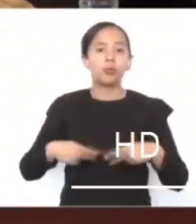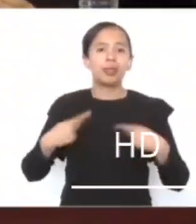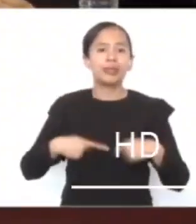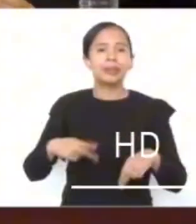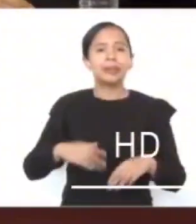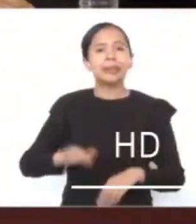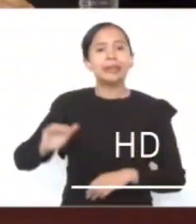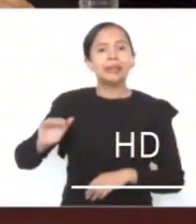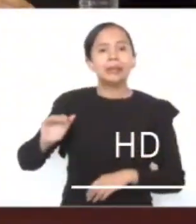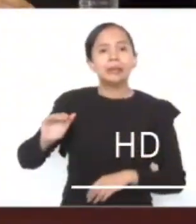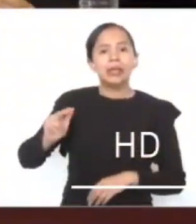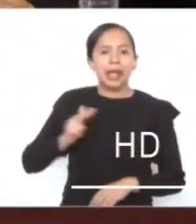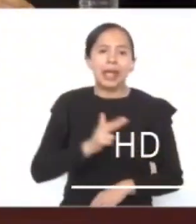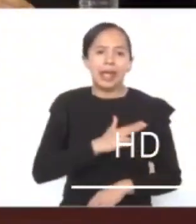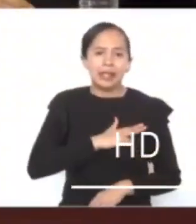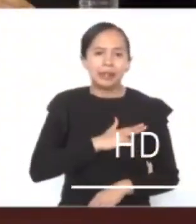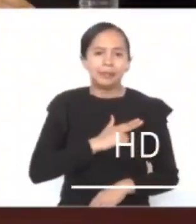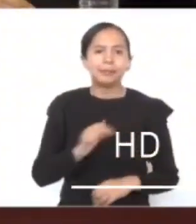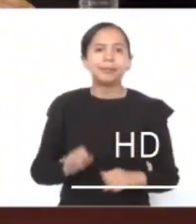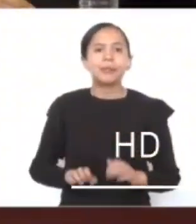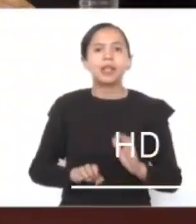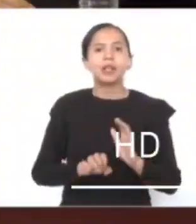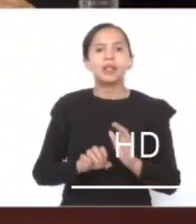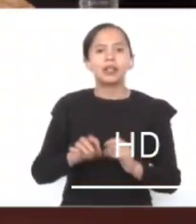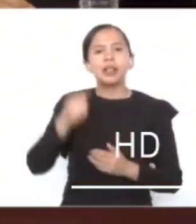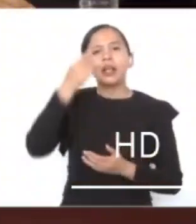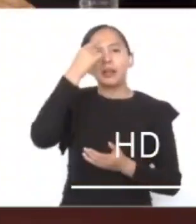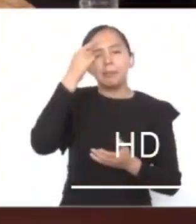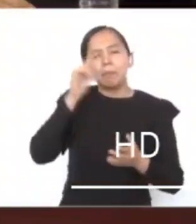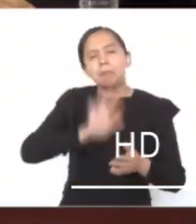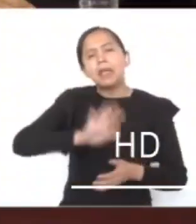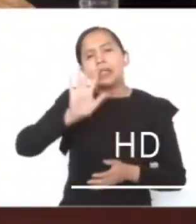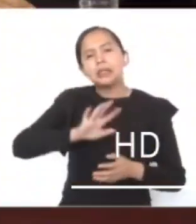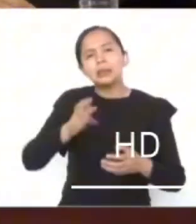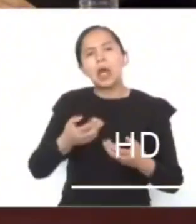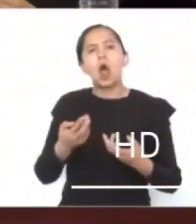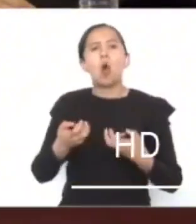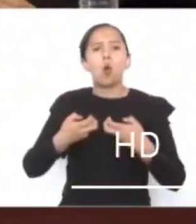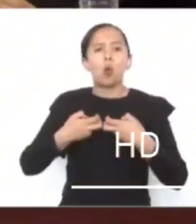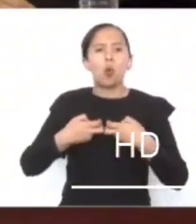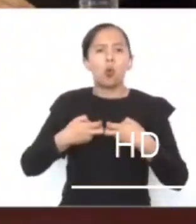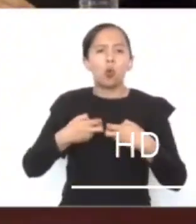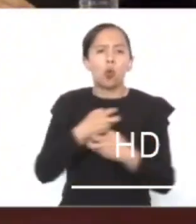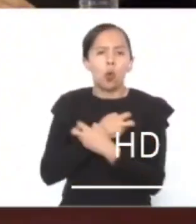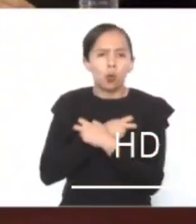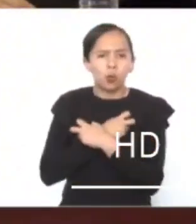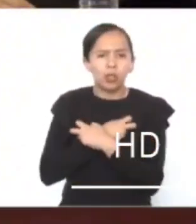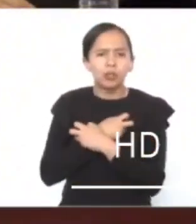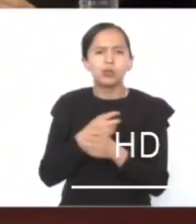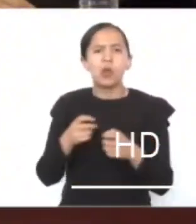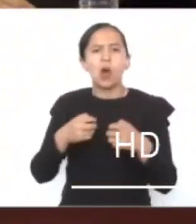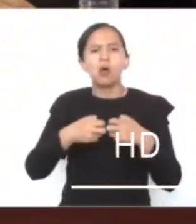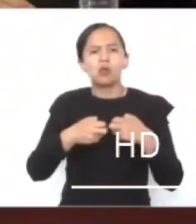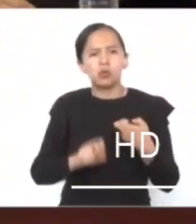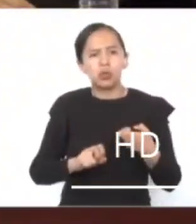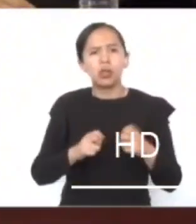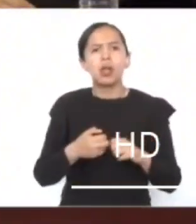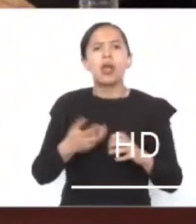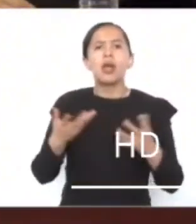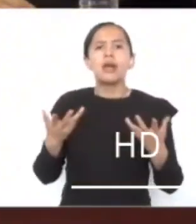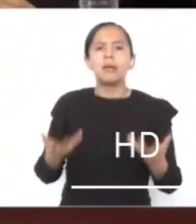lastimadas con, al parecer, alguna fractura. Las 2 personas son de